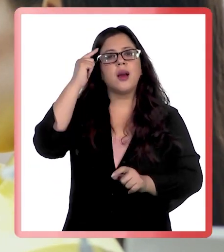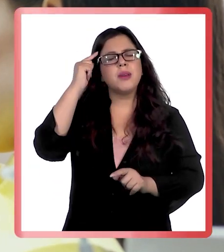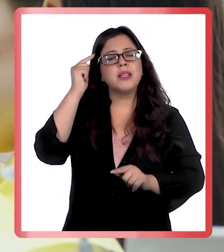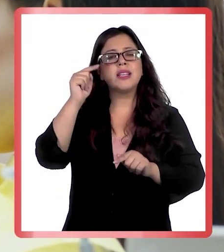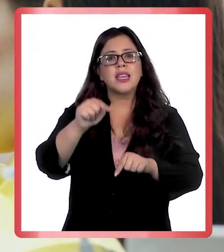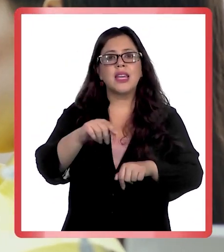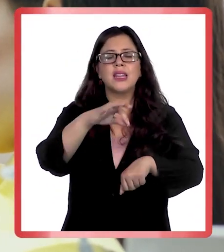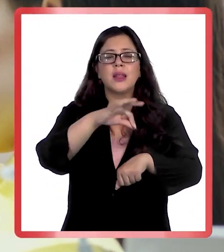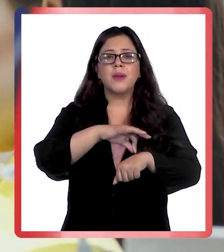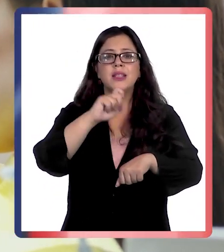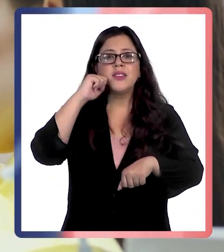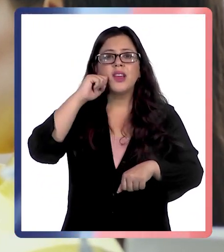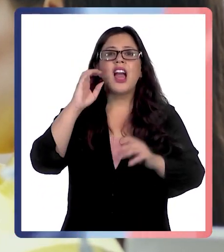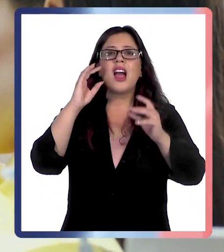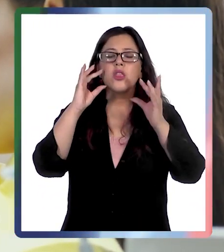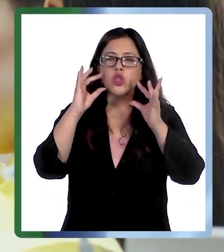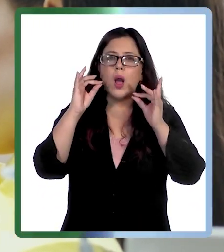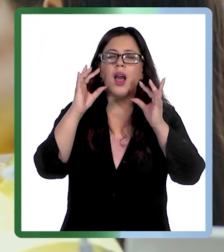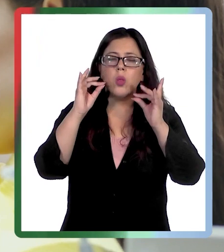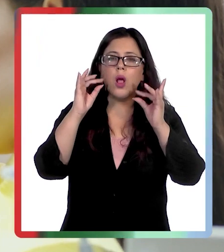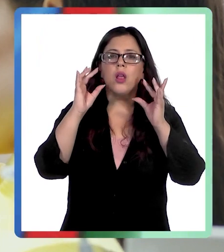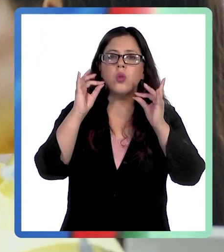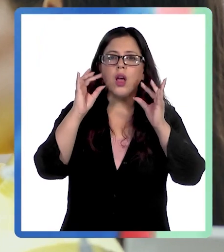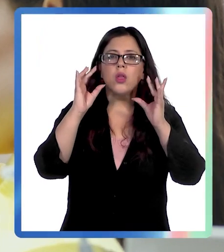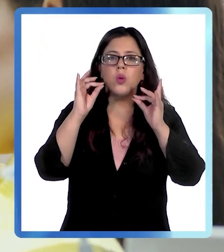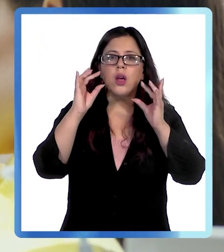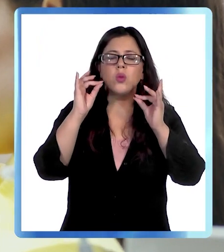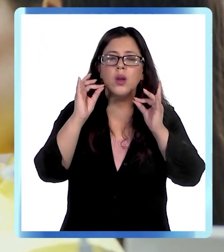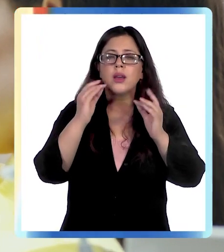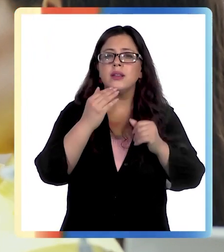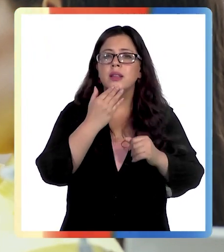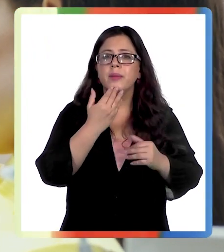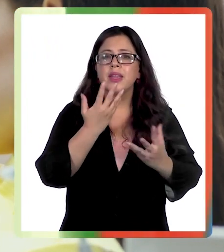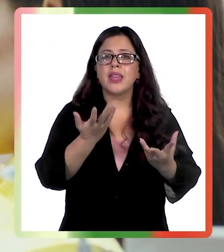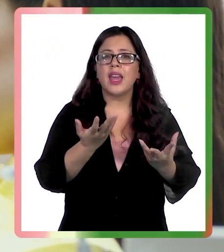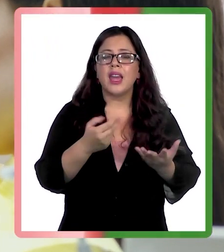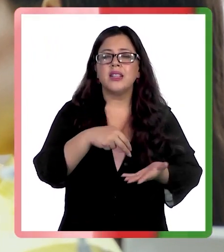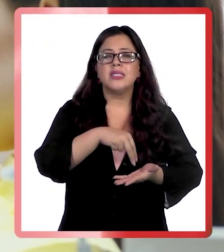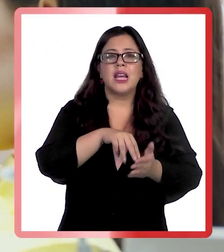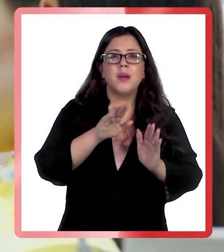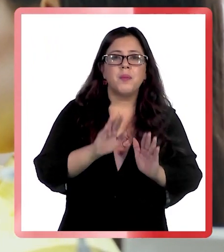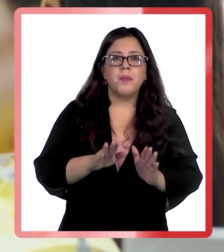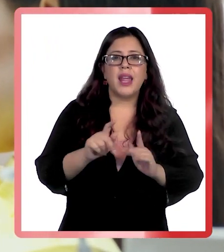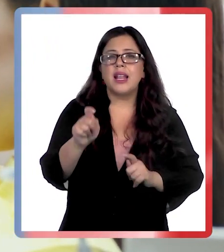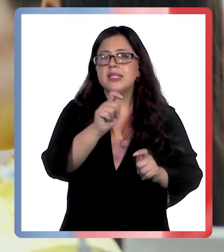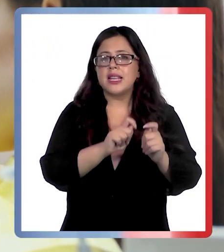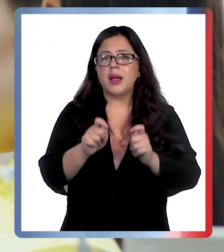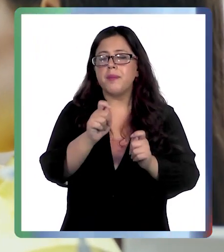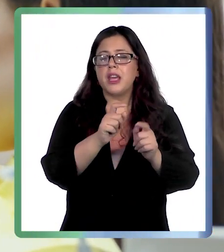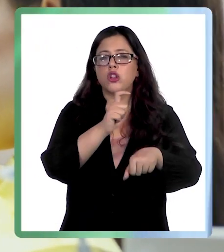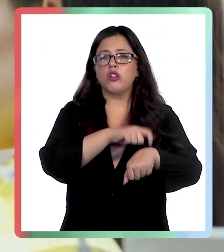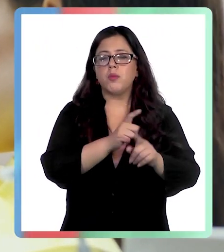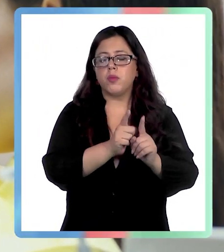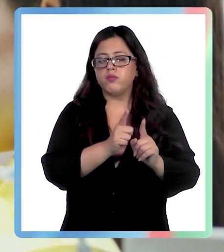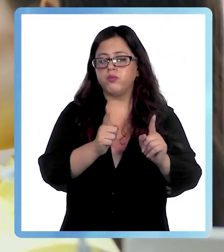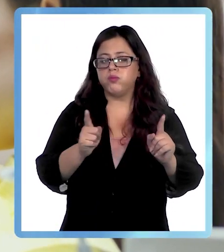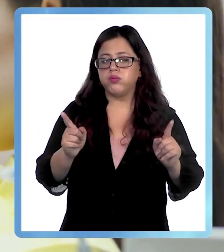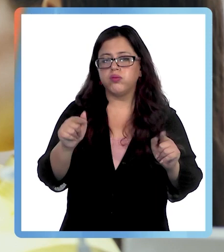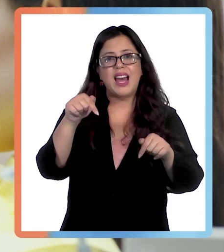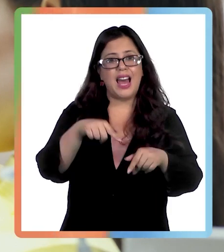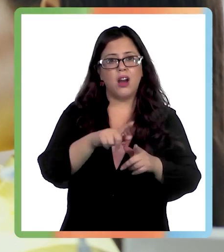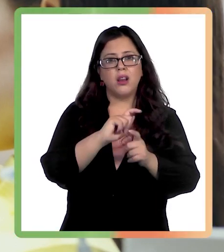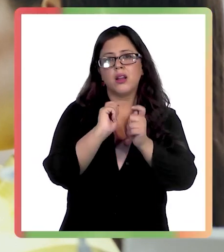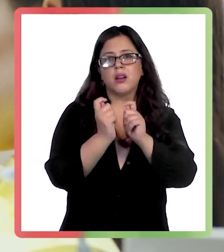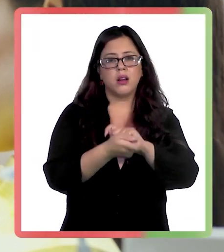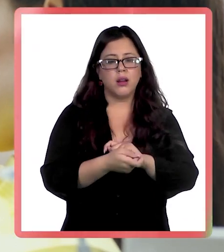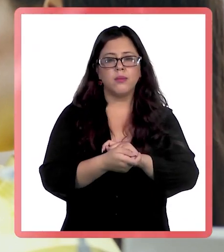cree que la odontología hoy en día es sinónimo de dolor es sinónimo de mucha espera de tratamientos largos y esto ha cambiado